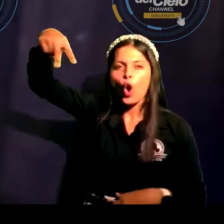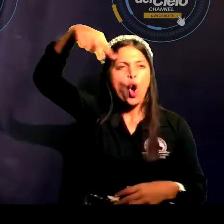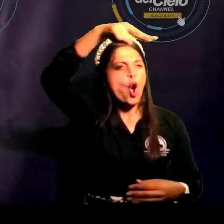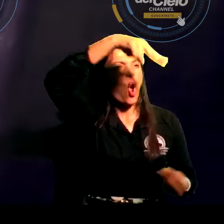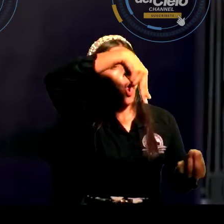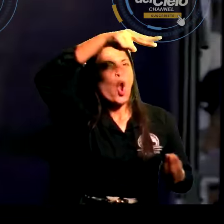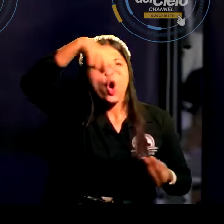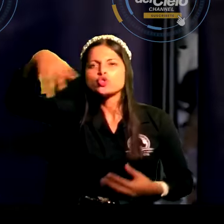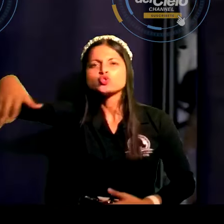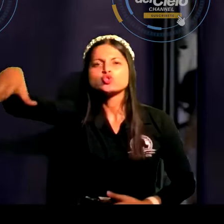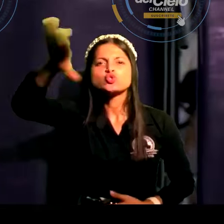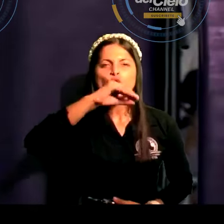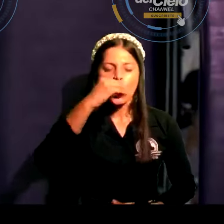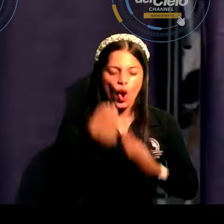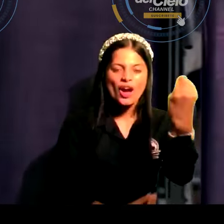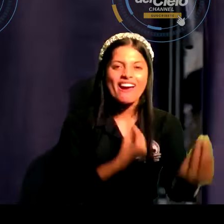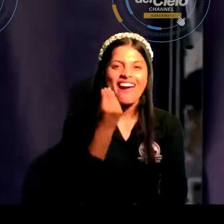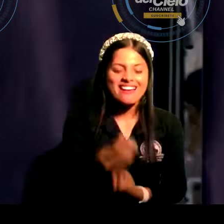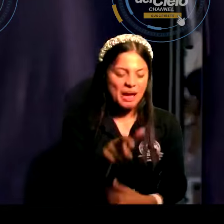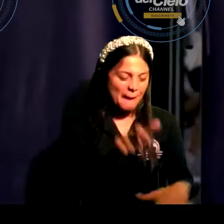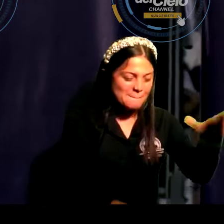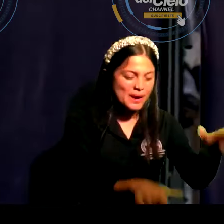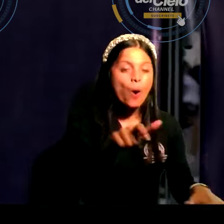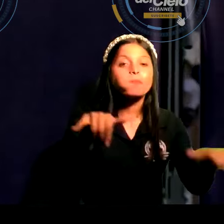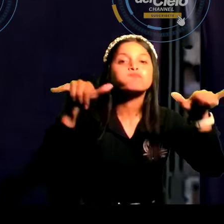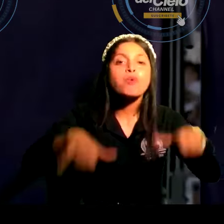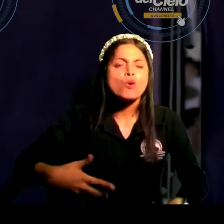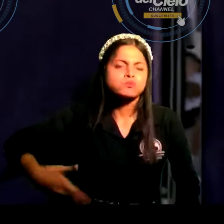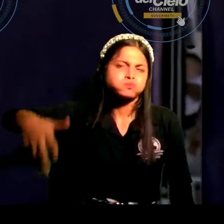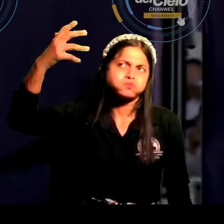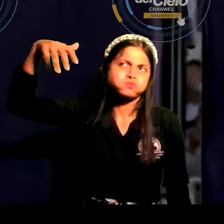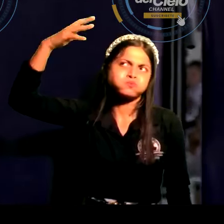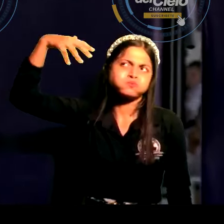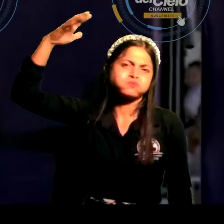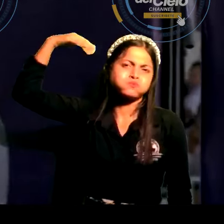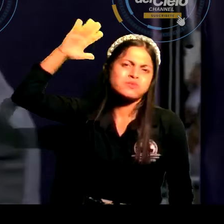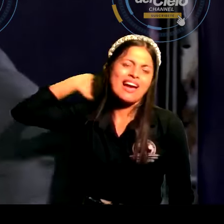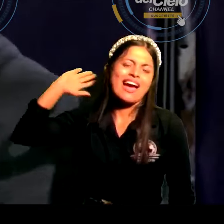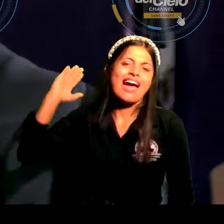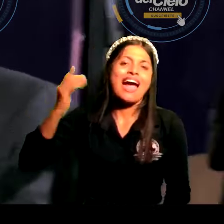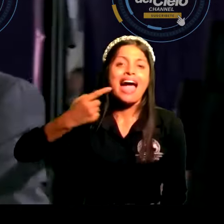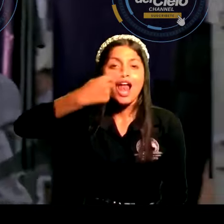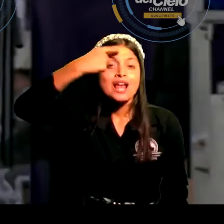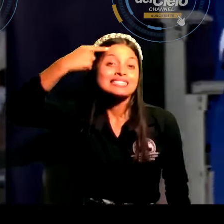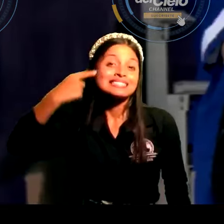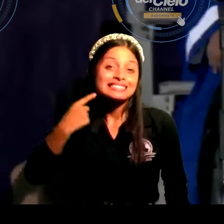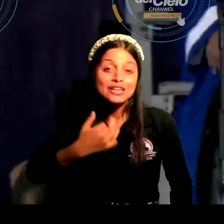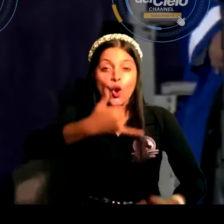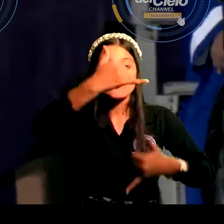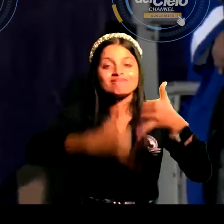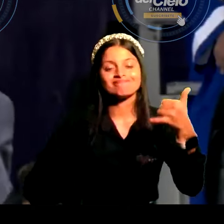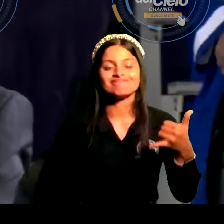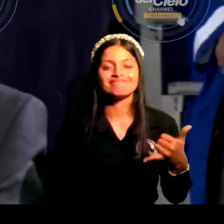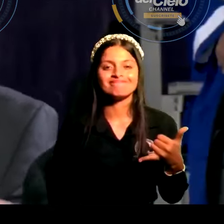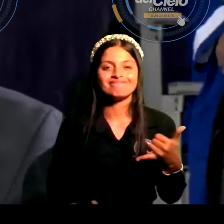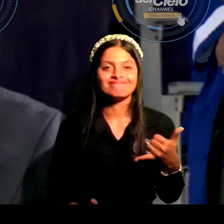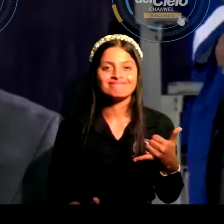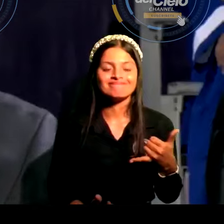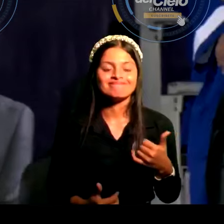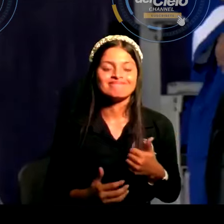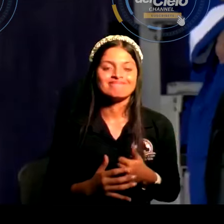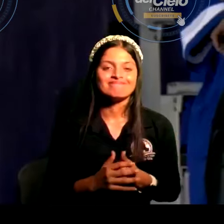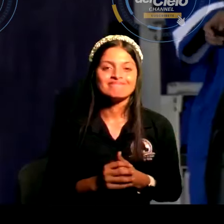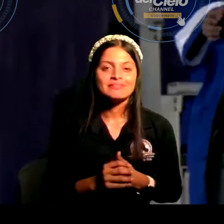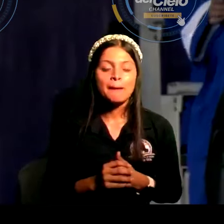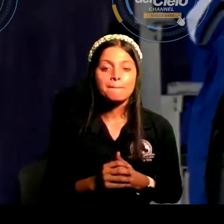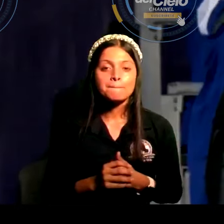seres humanos han hecho desde Adán hasta el último de nuestros días. Aleluya. Y dice